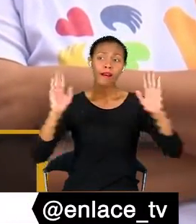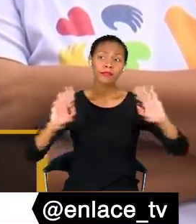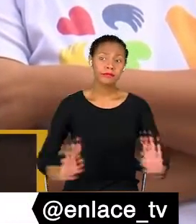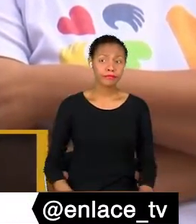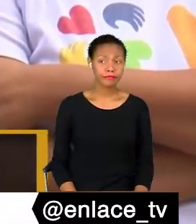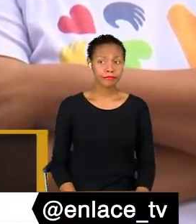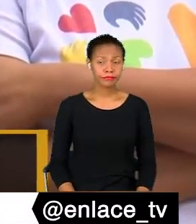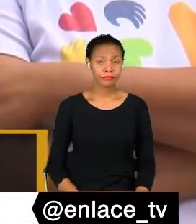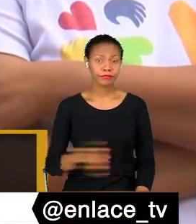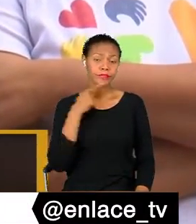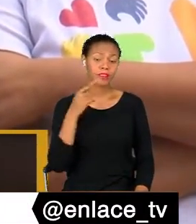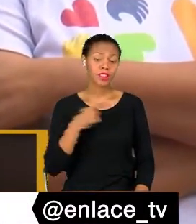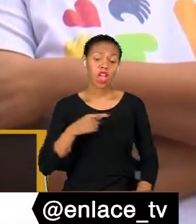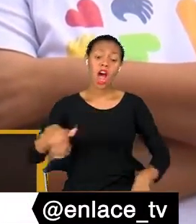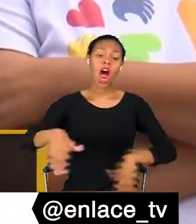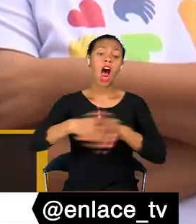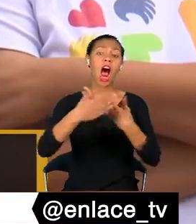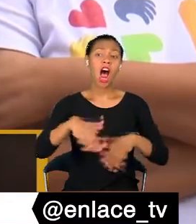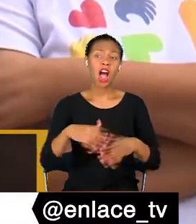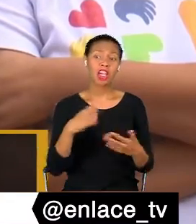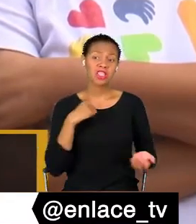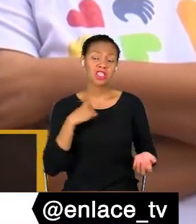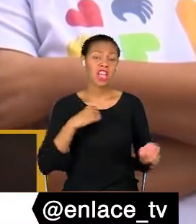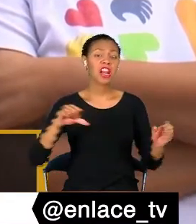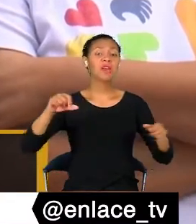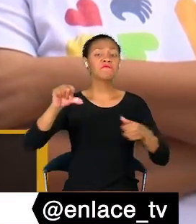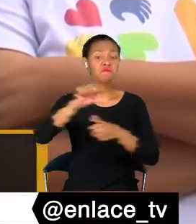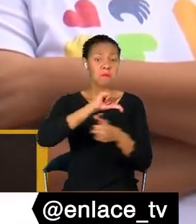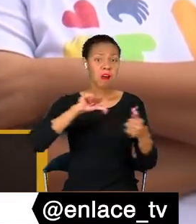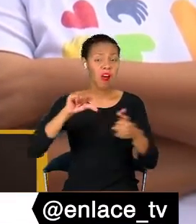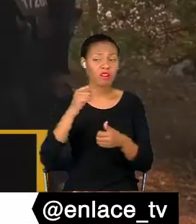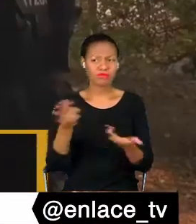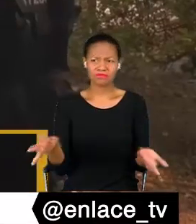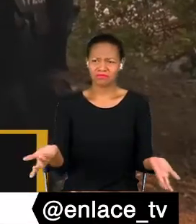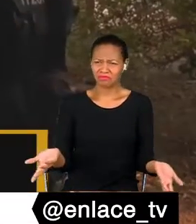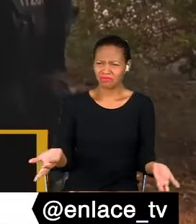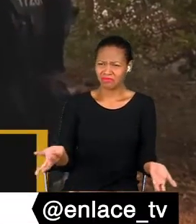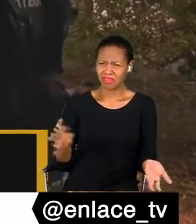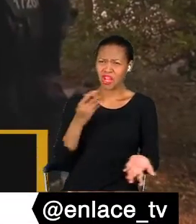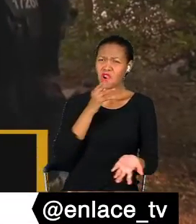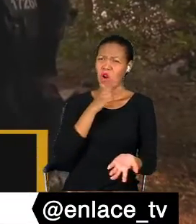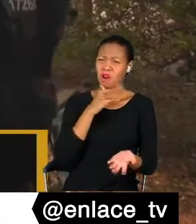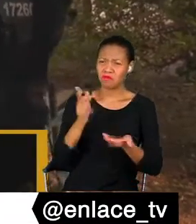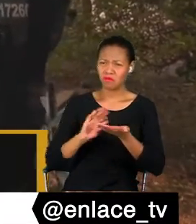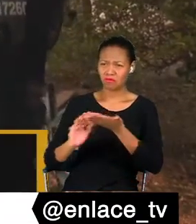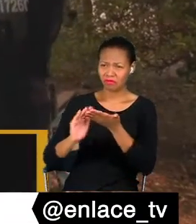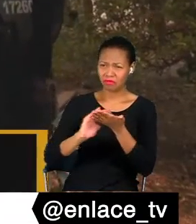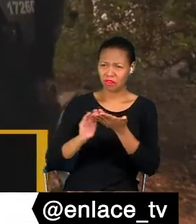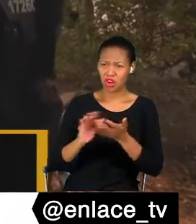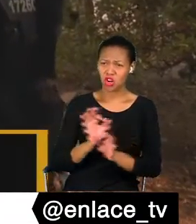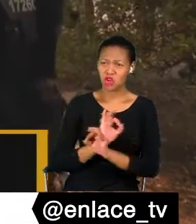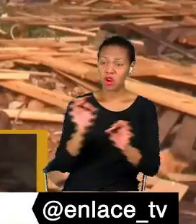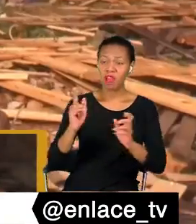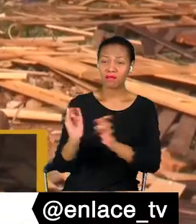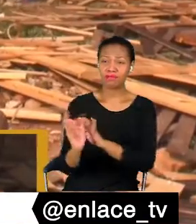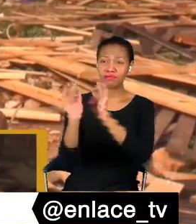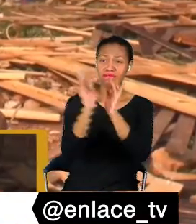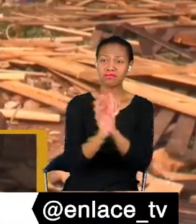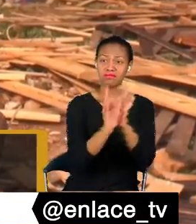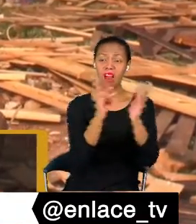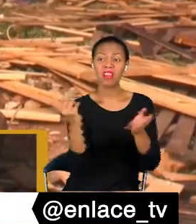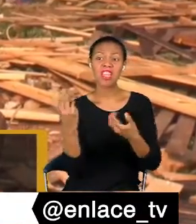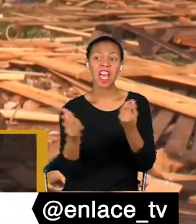Supuestamente eso es una calle, son parques y no hacen nada. Eso es un poco, eso había un poco de monte y eso era un monteral. ¿Y qué hacen ahí? Robar,